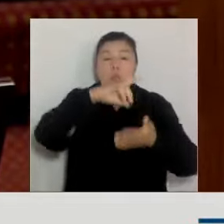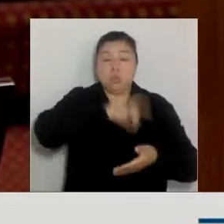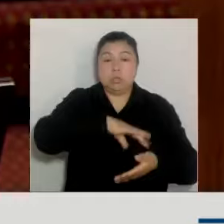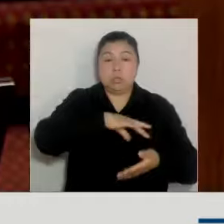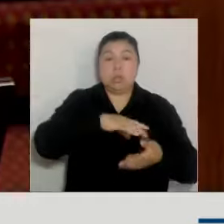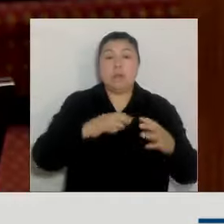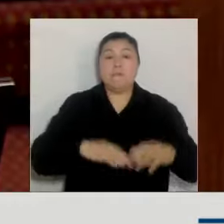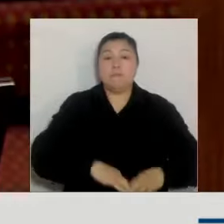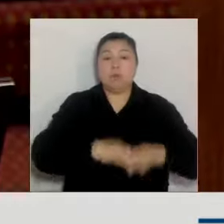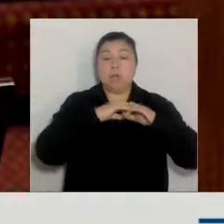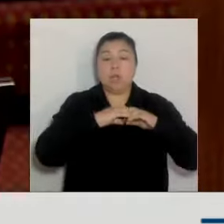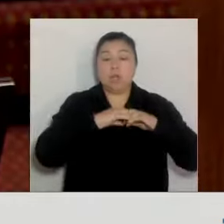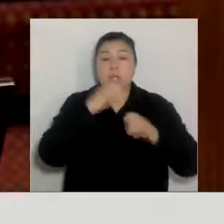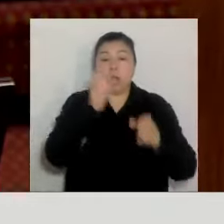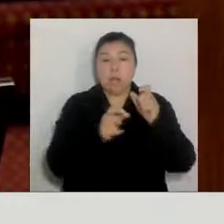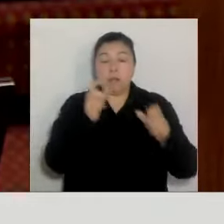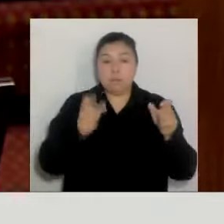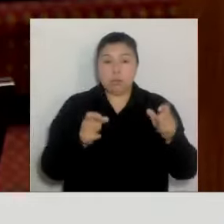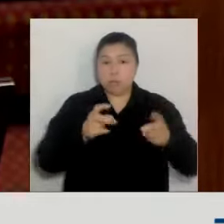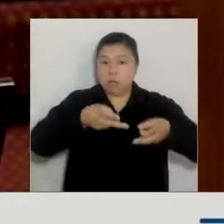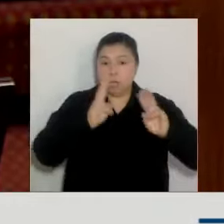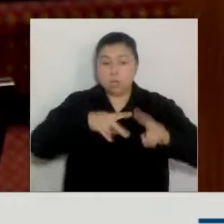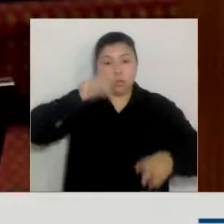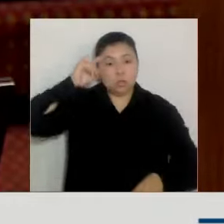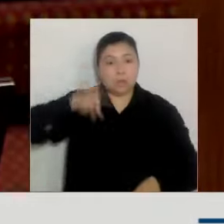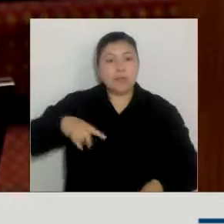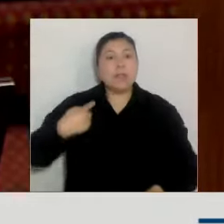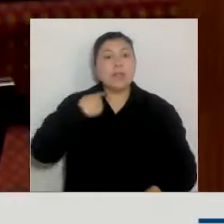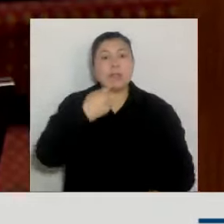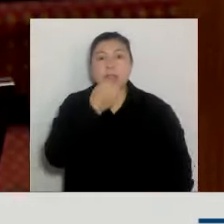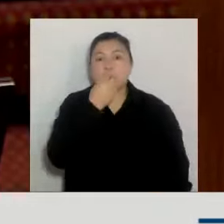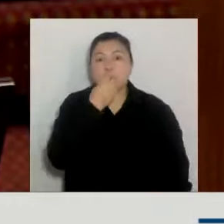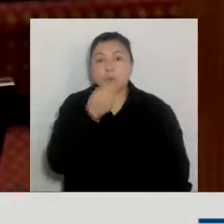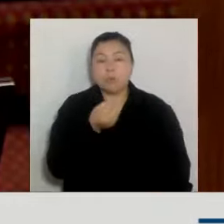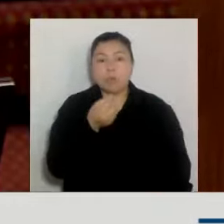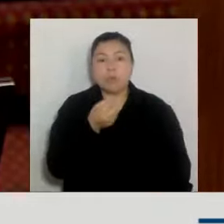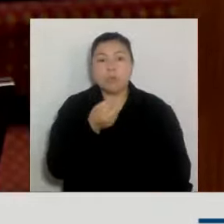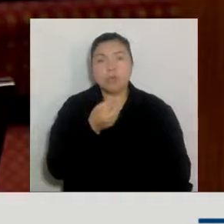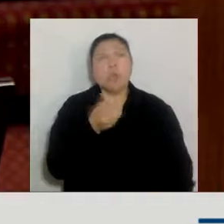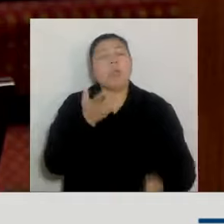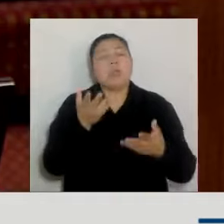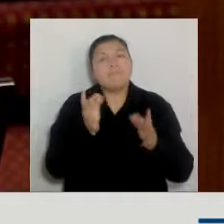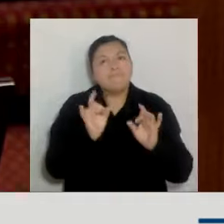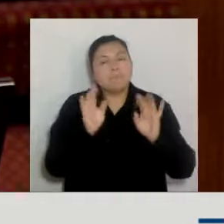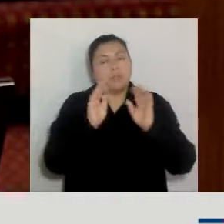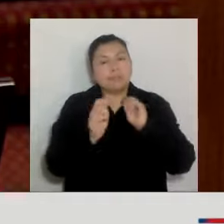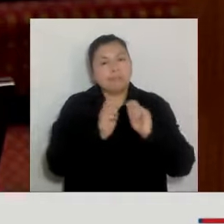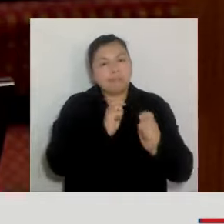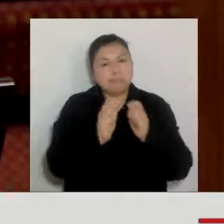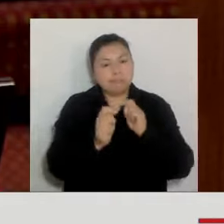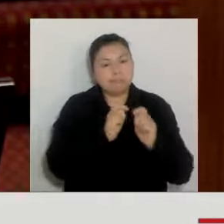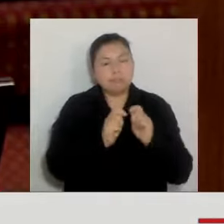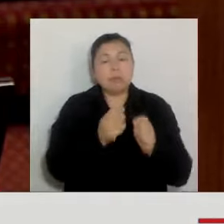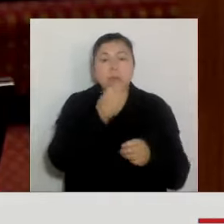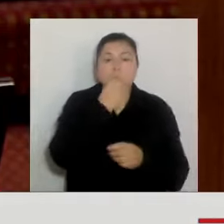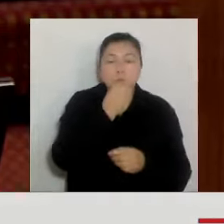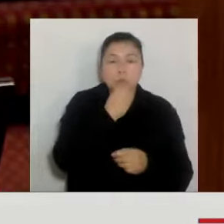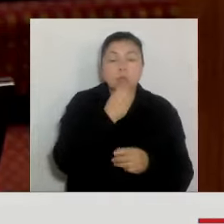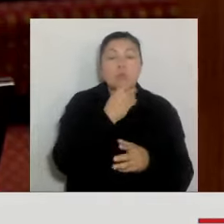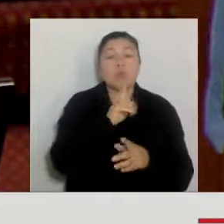consumidores en su derecho a saber qué es lo que están consumiendo y de tomar el riesgo de consumir tal o cual producto y no un